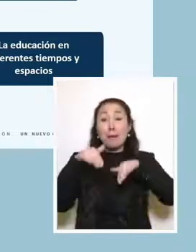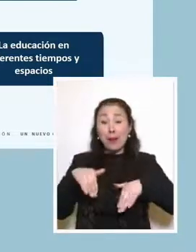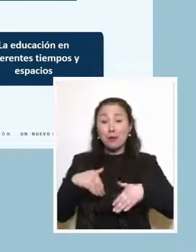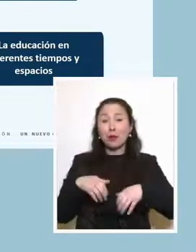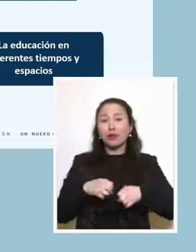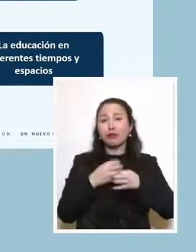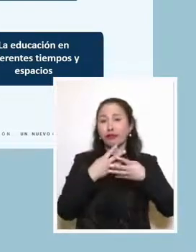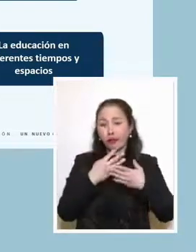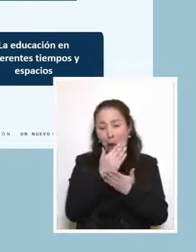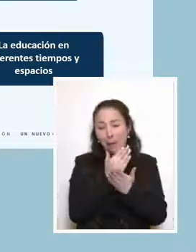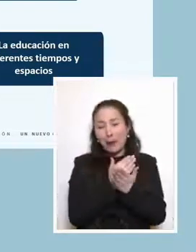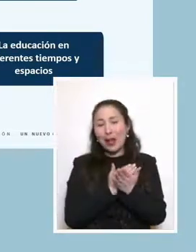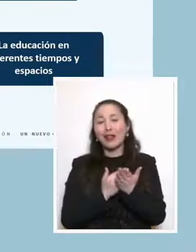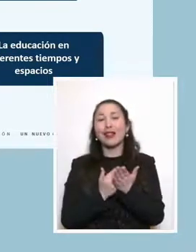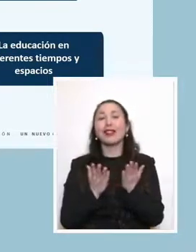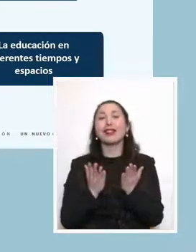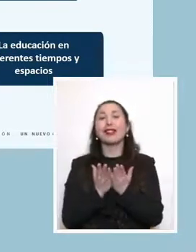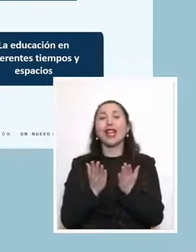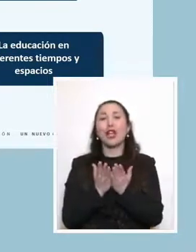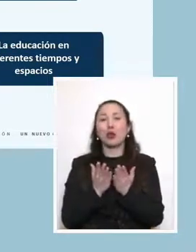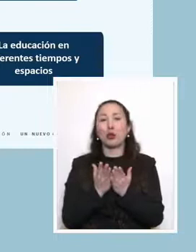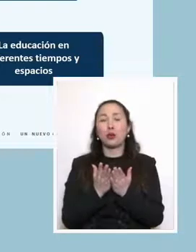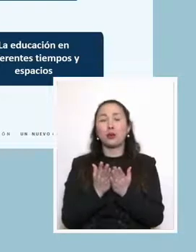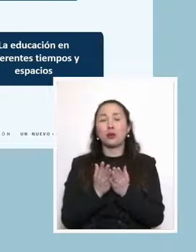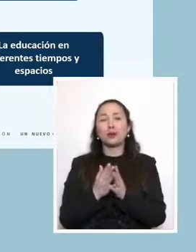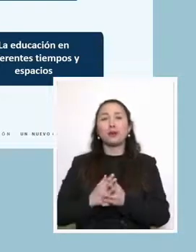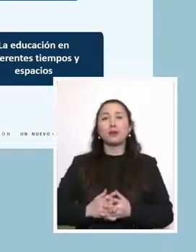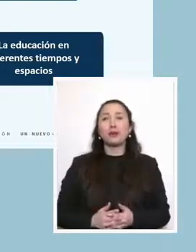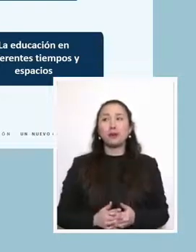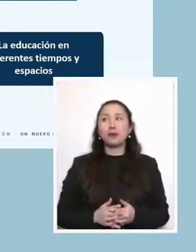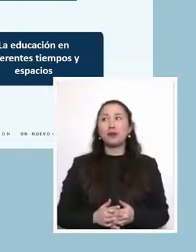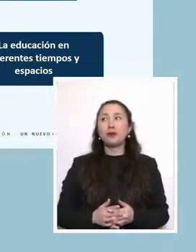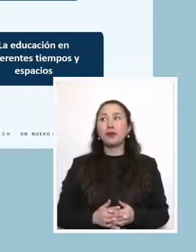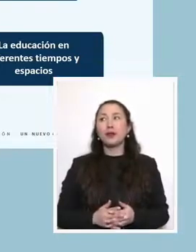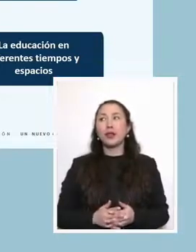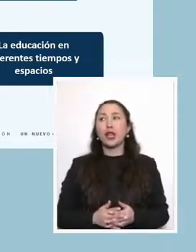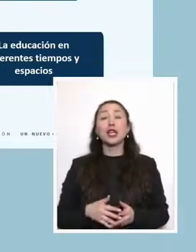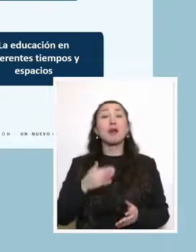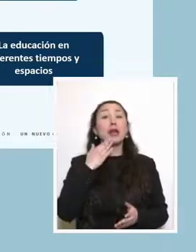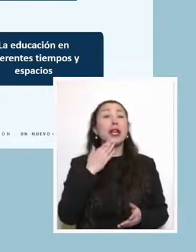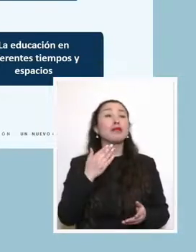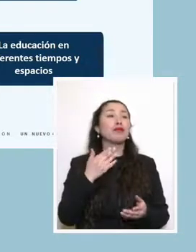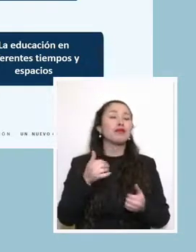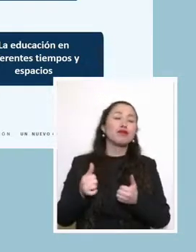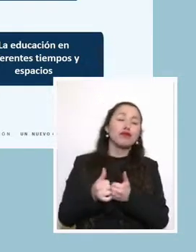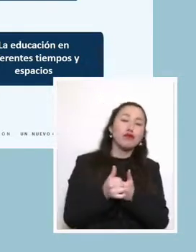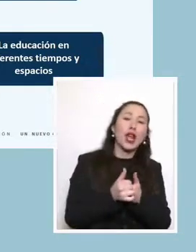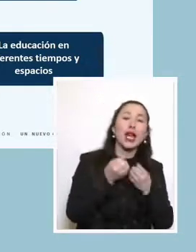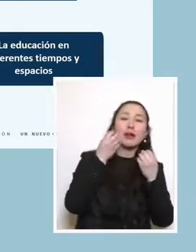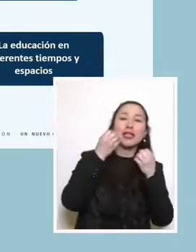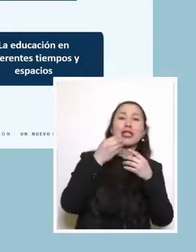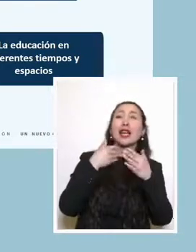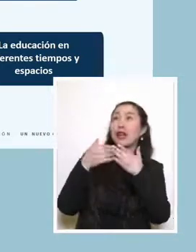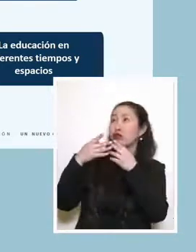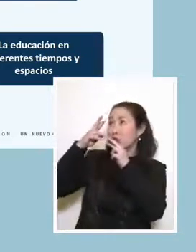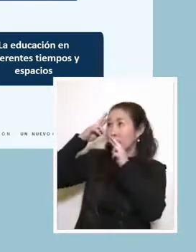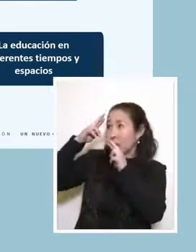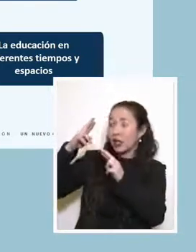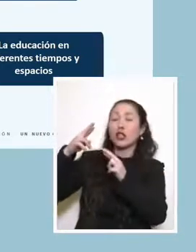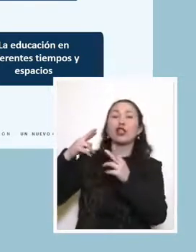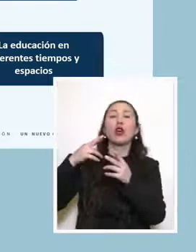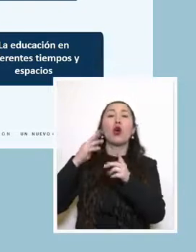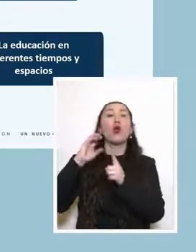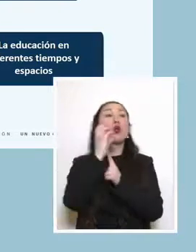estudios, y hay recomendaciones en cuanto al aprendizaje ecológico, intercultural,